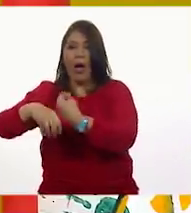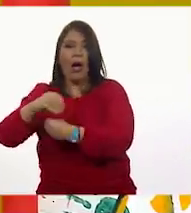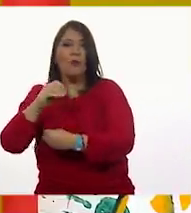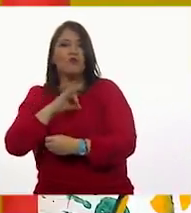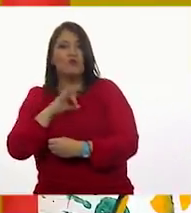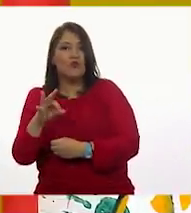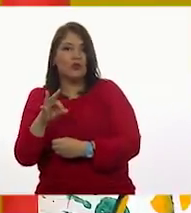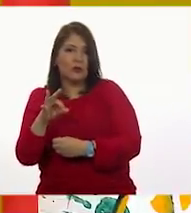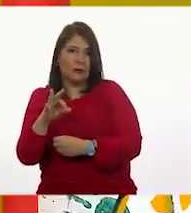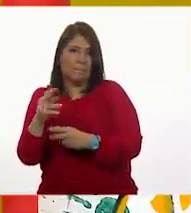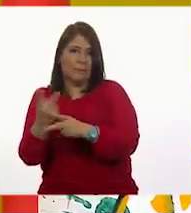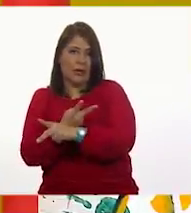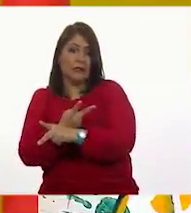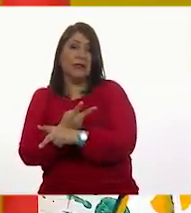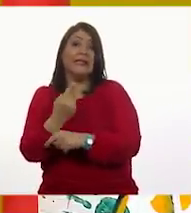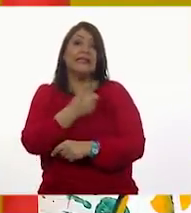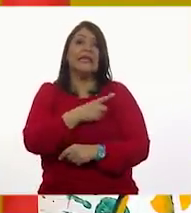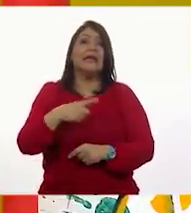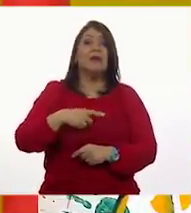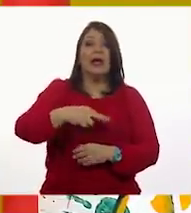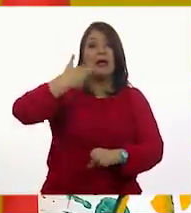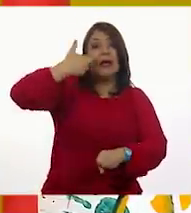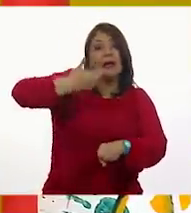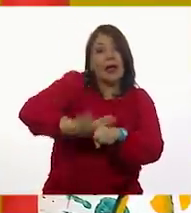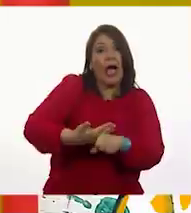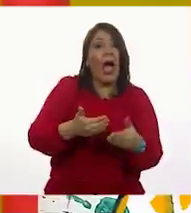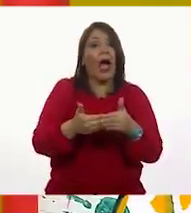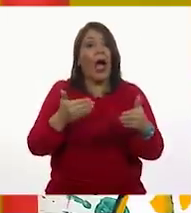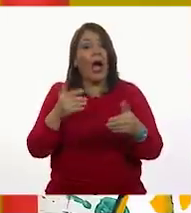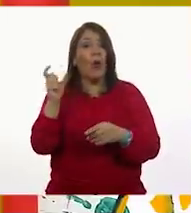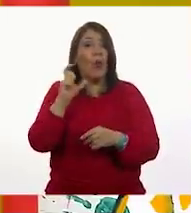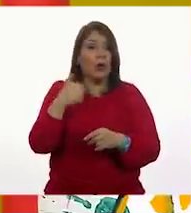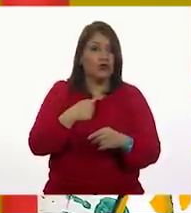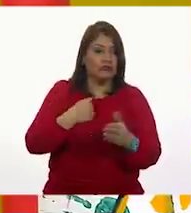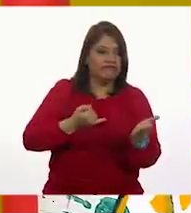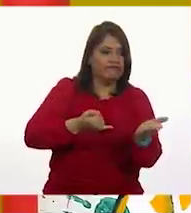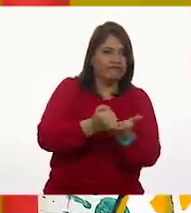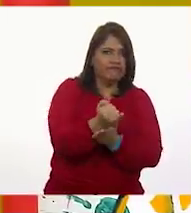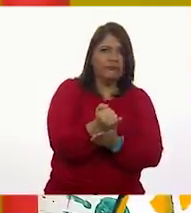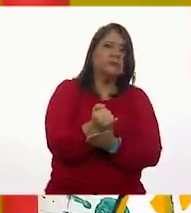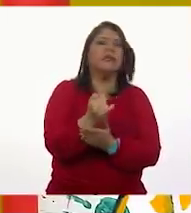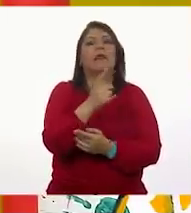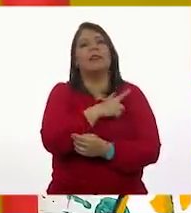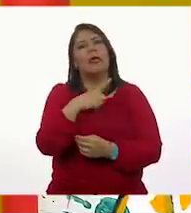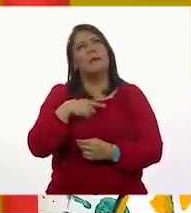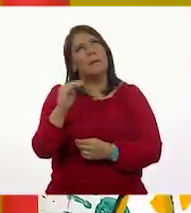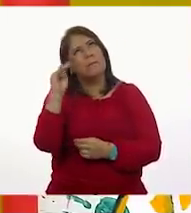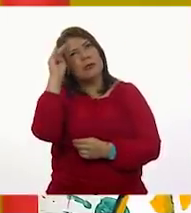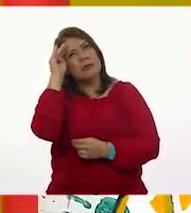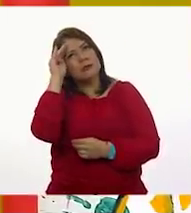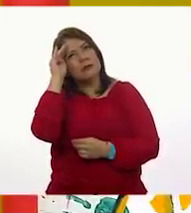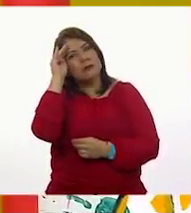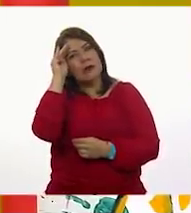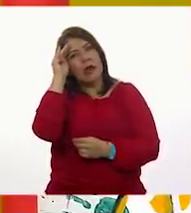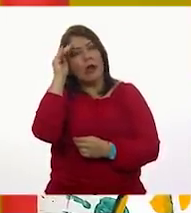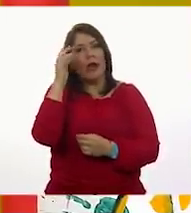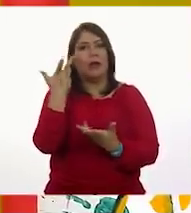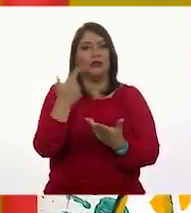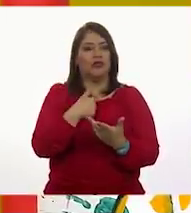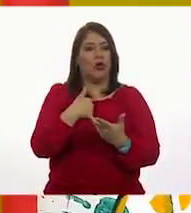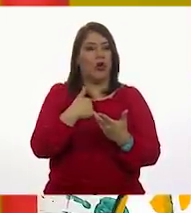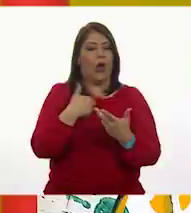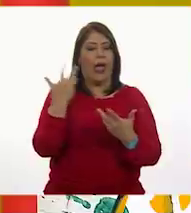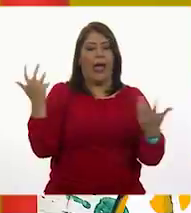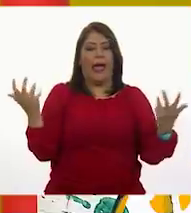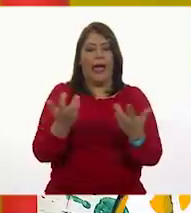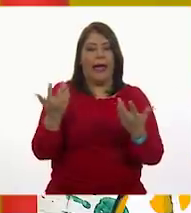con responsabilidad. Siempre, antes de tomar una decisión, es necesario que consideremos que todas nuestras